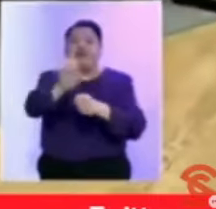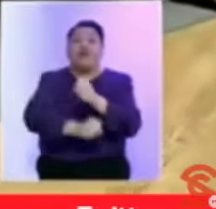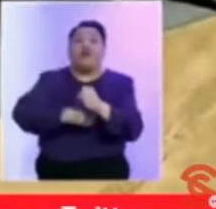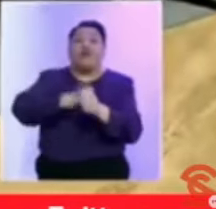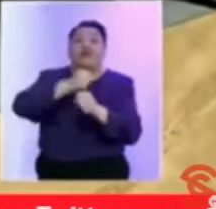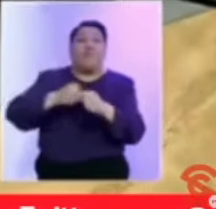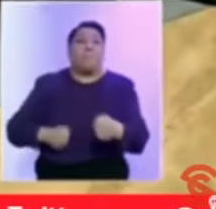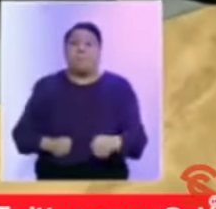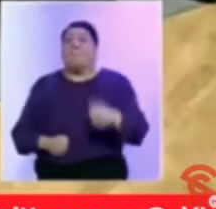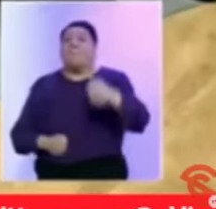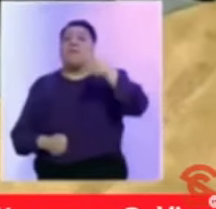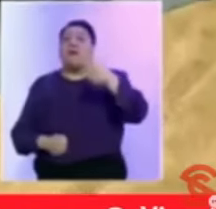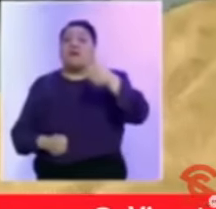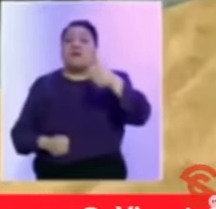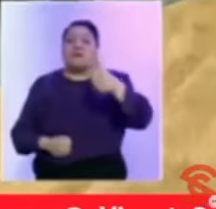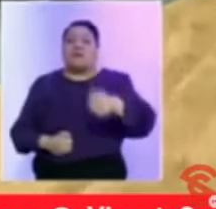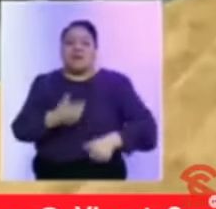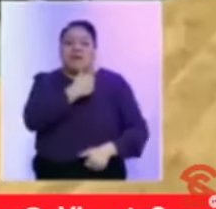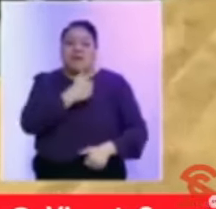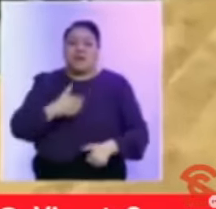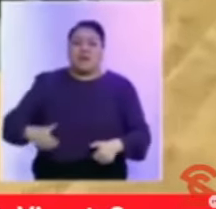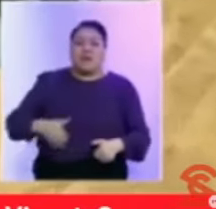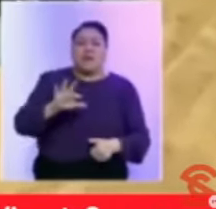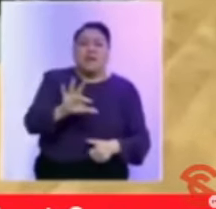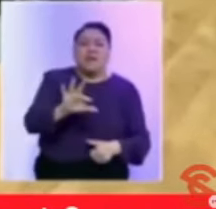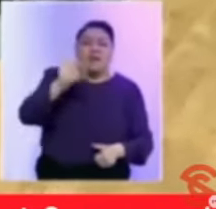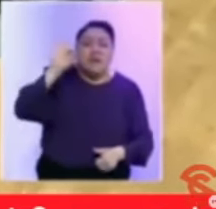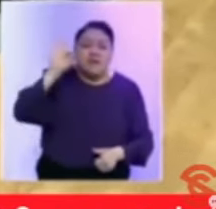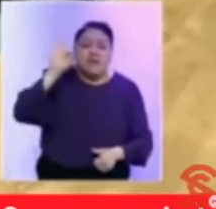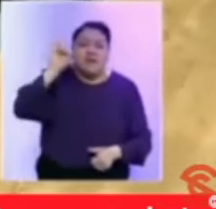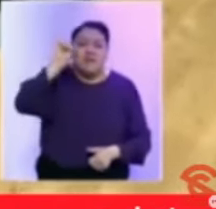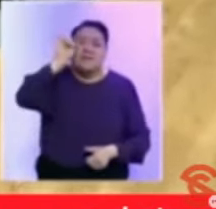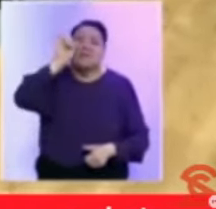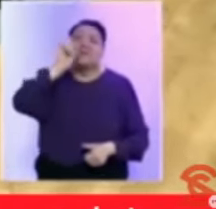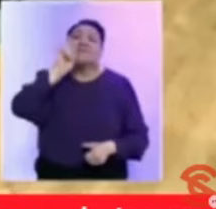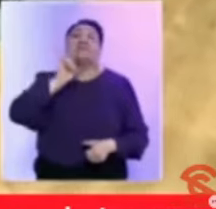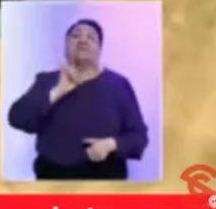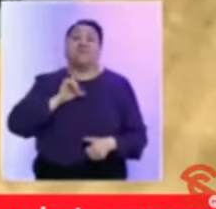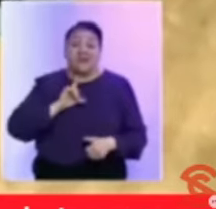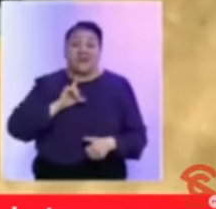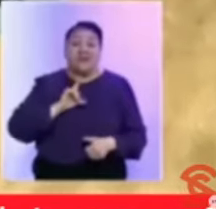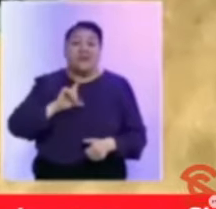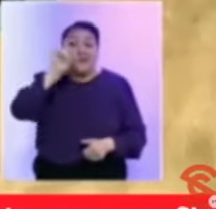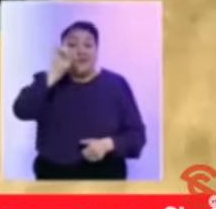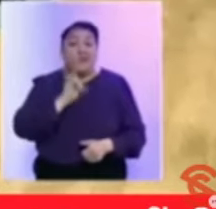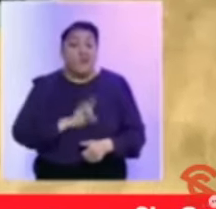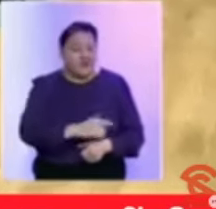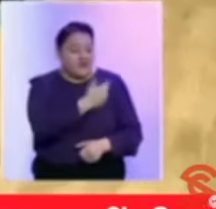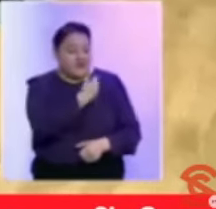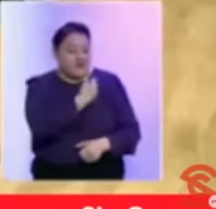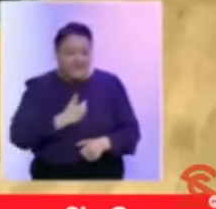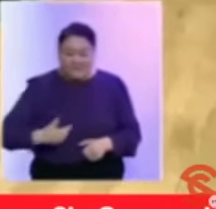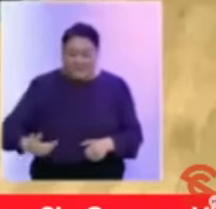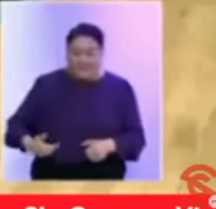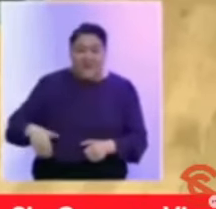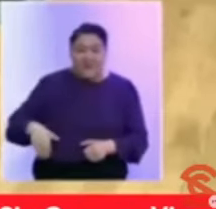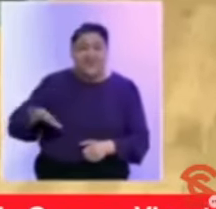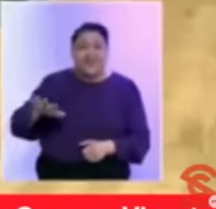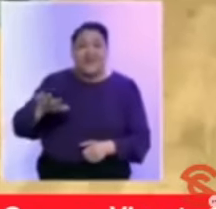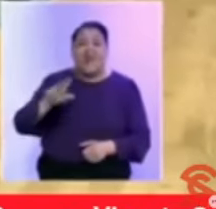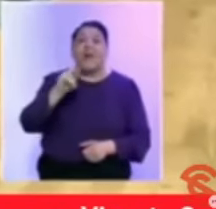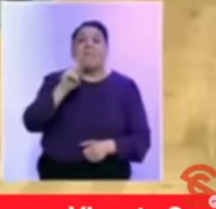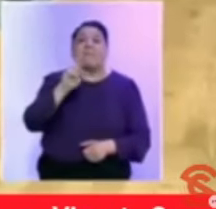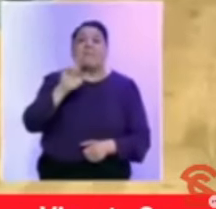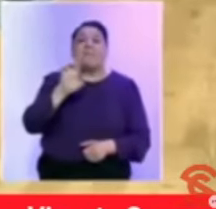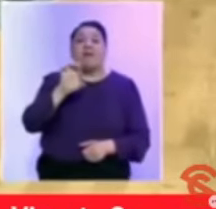reconocimiento de presidenta electa una mujer presidenta con a como